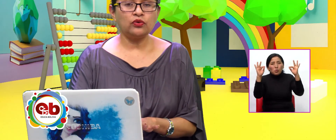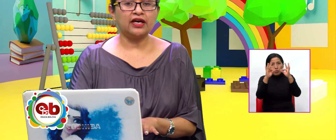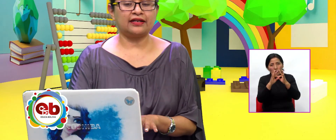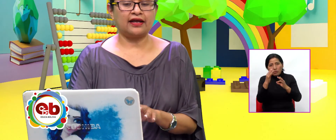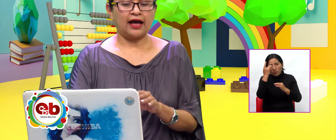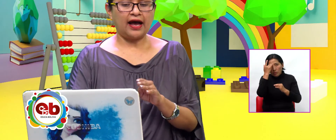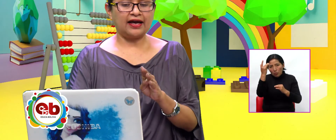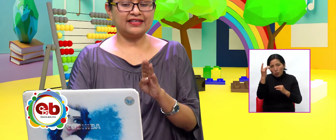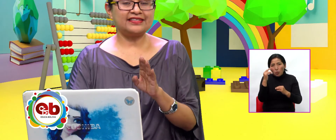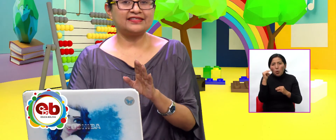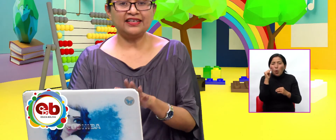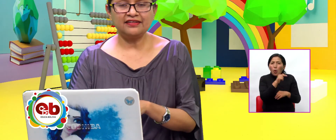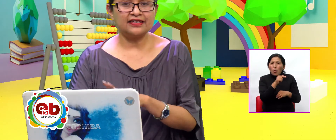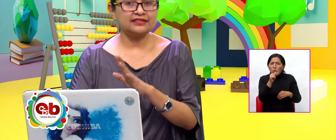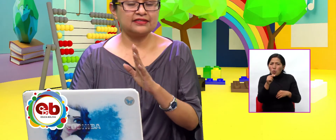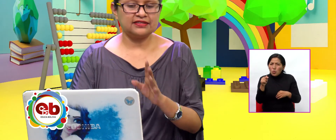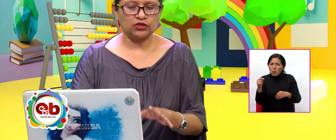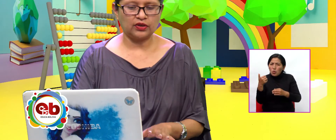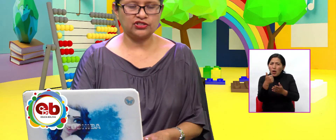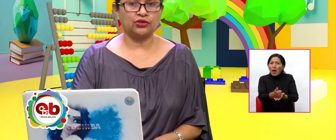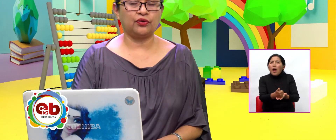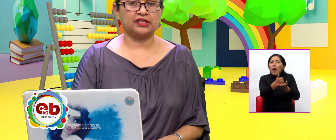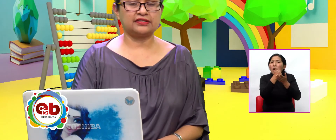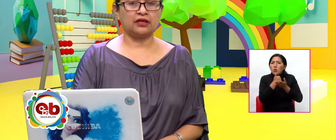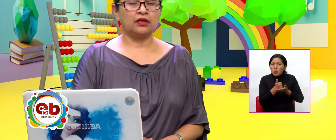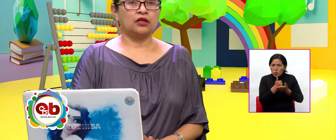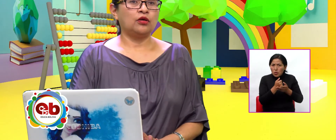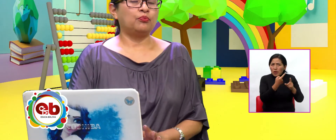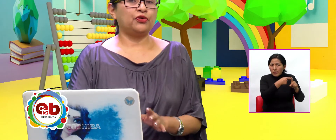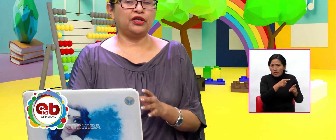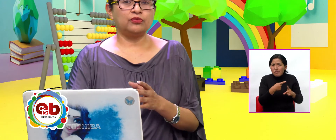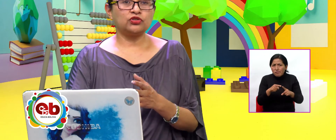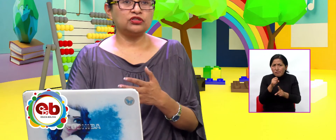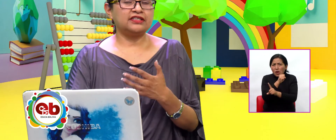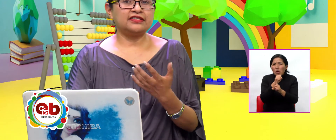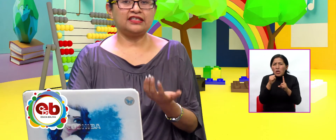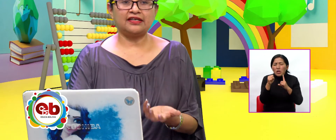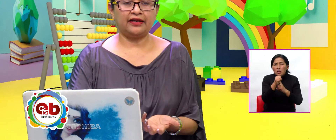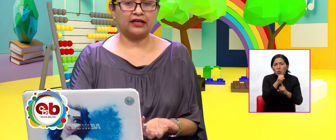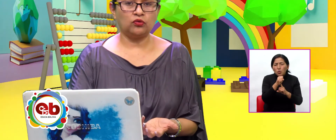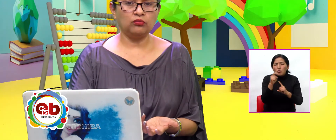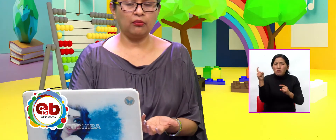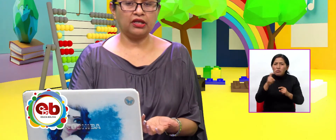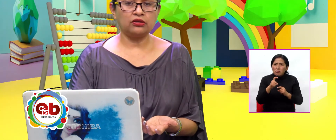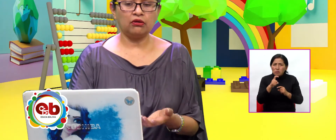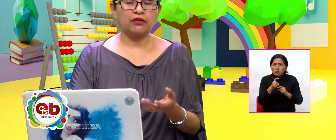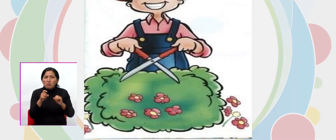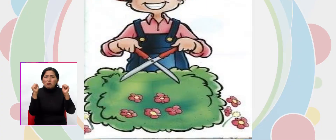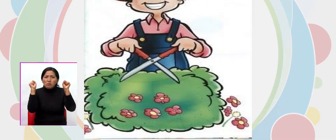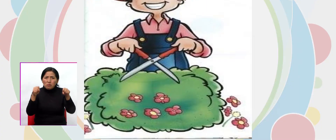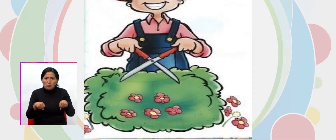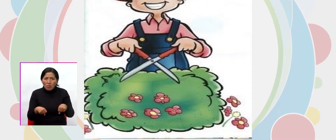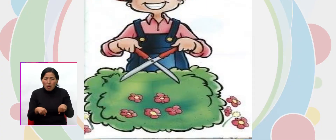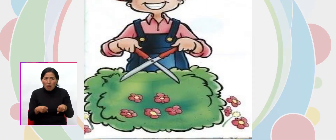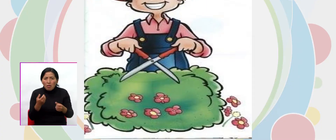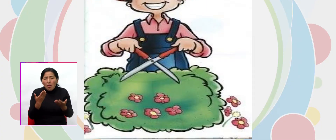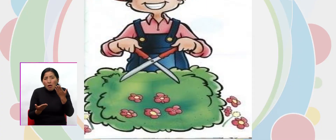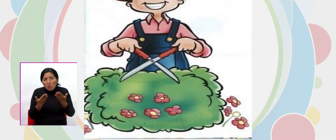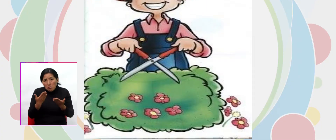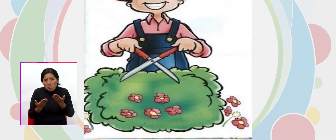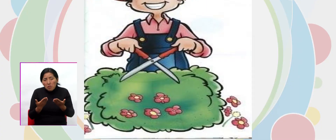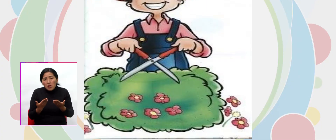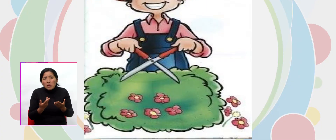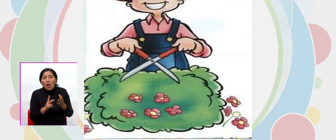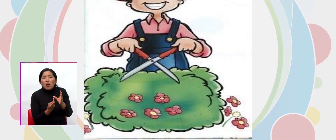ayudan a distintas situaciones Podemos necesitar en algún momento de un jardinero